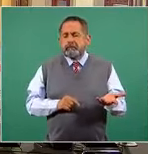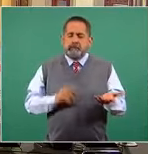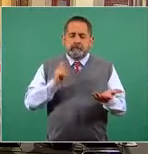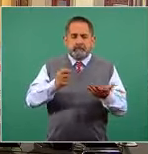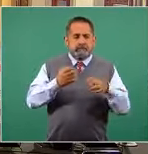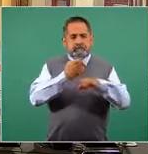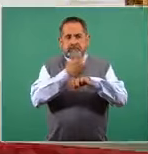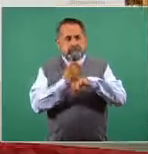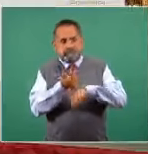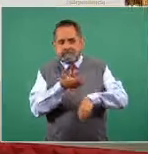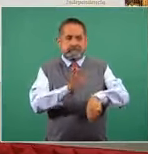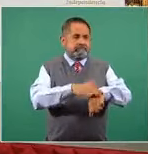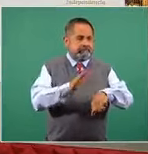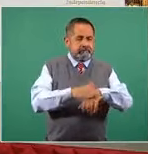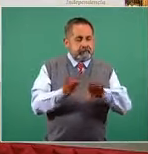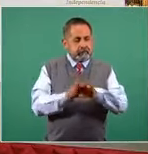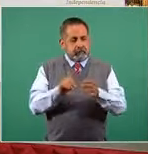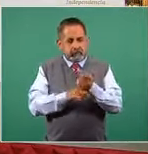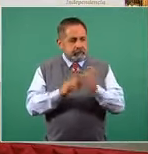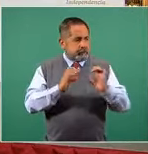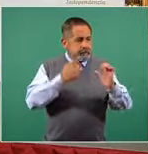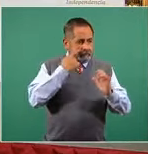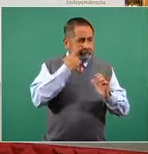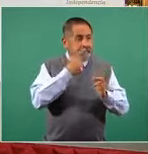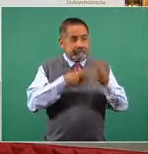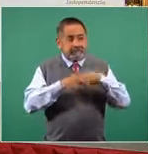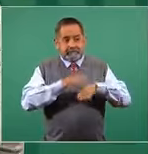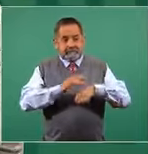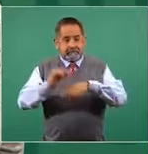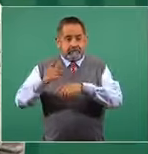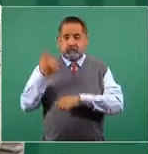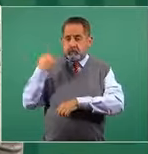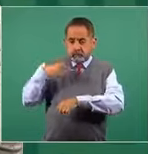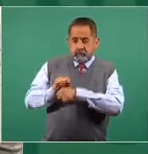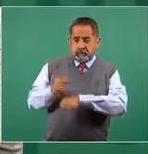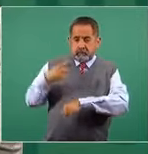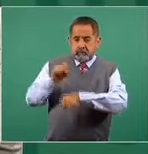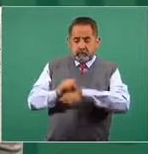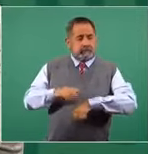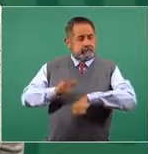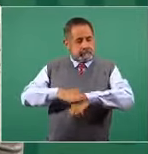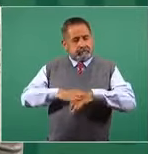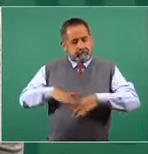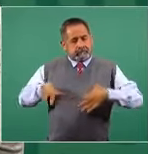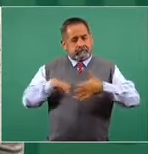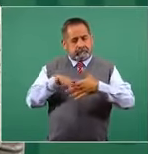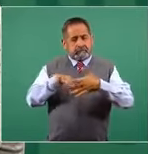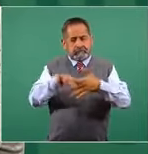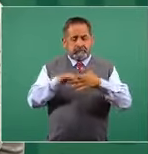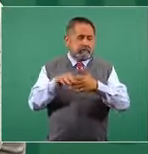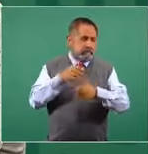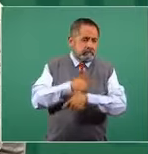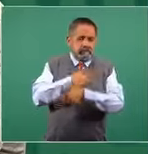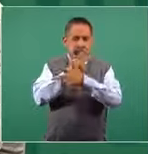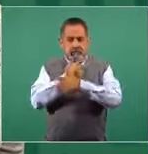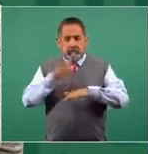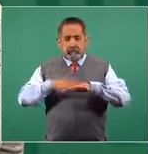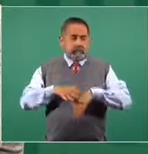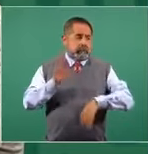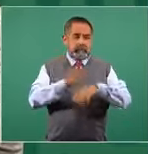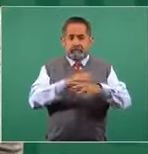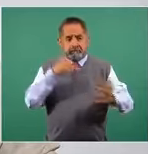es inmediatamente alertada. Tenemos productos semanales, tenemos reuniones a través de videoconferencias y en algunas